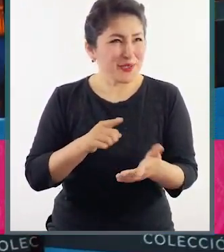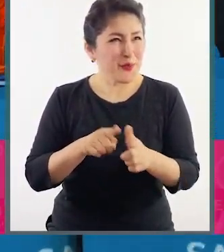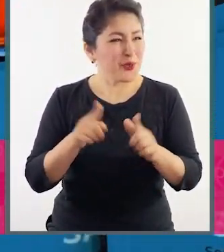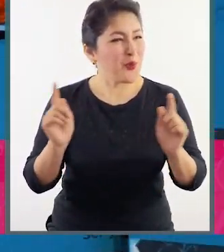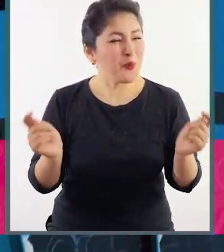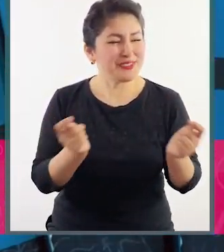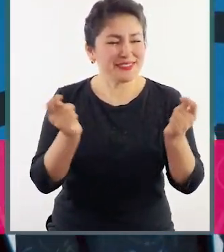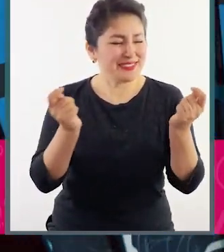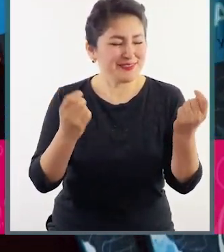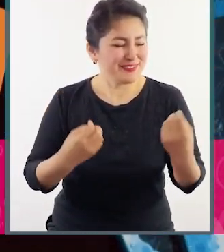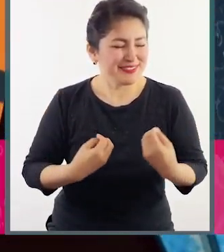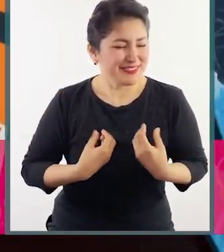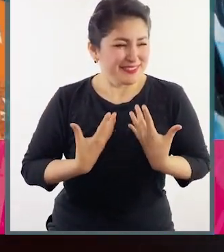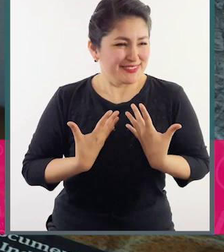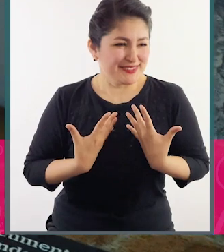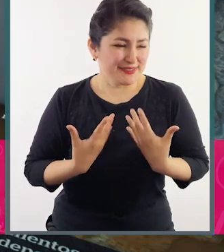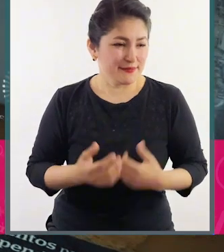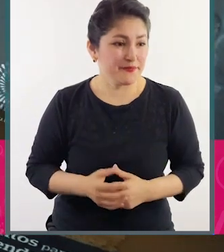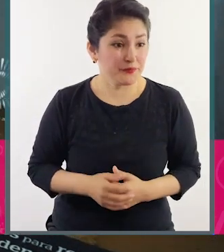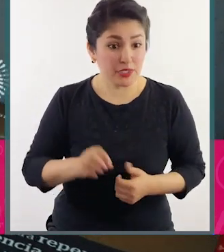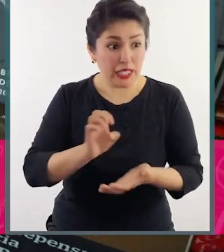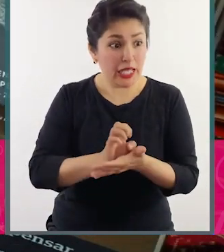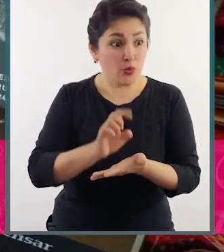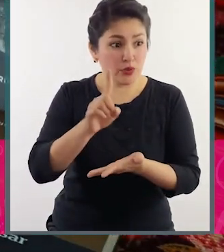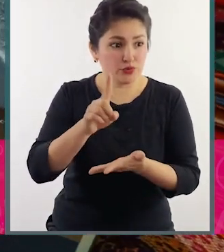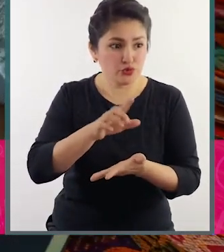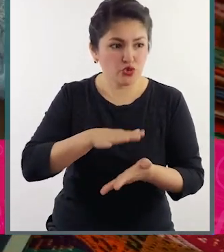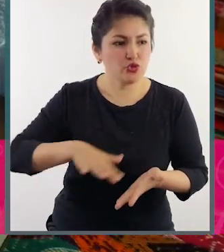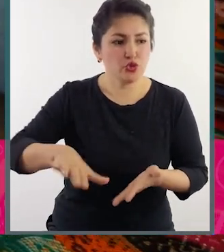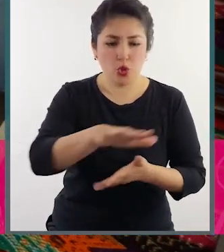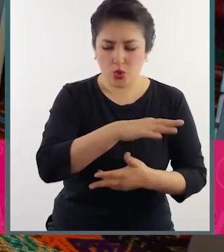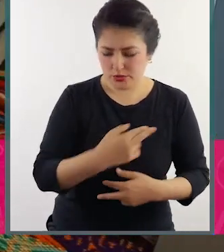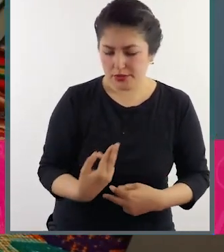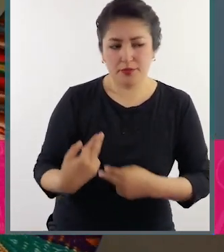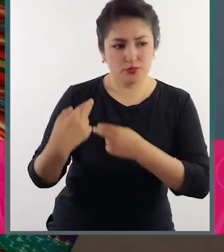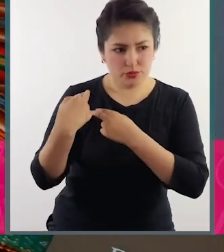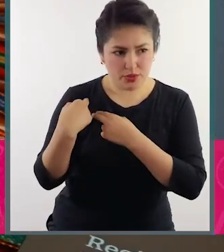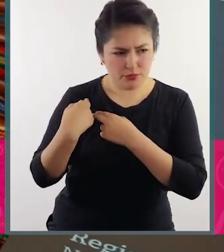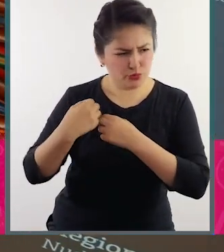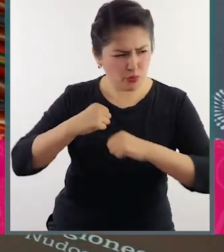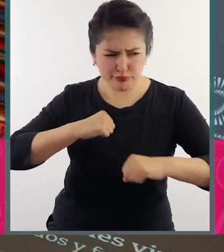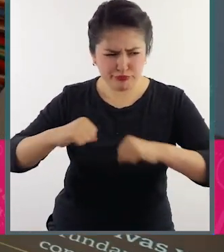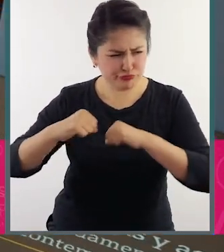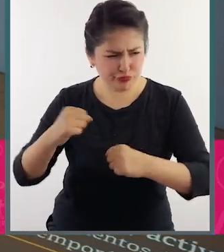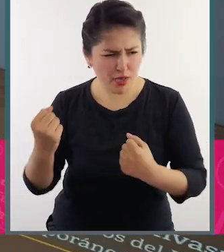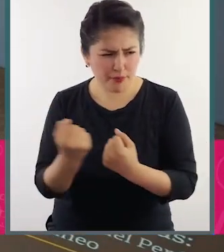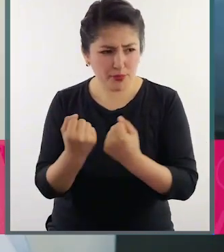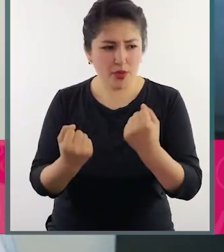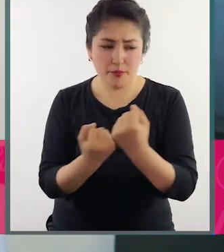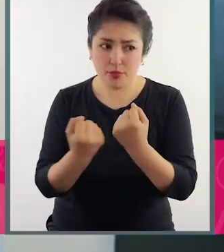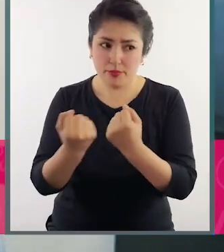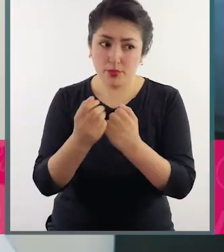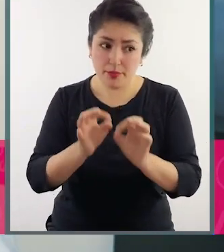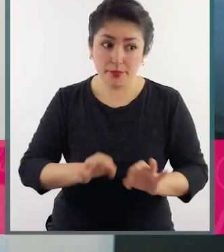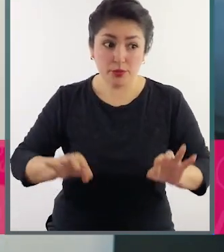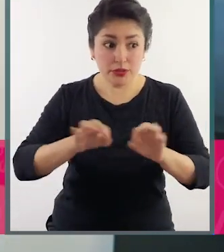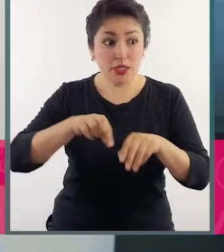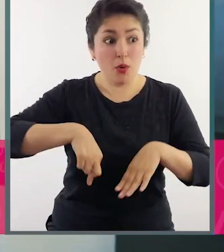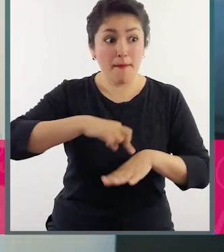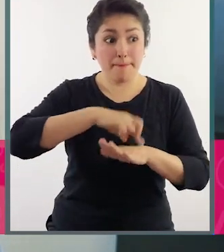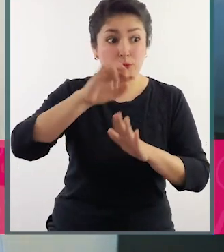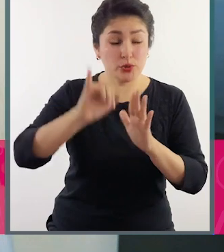celebración, ¿no? Los involucra. En la educación todos somos responsables, en la educación todos tenemos que colaborar, y ahora el